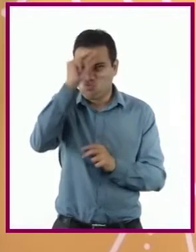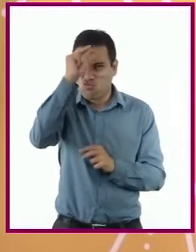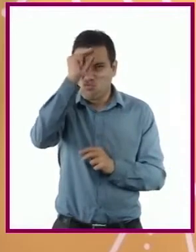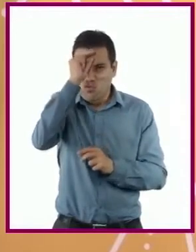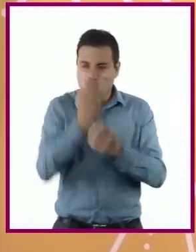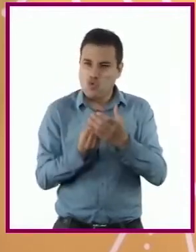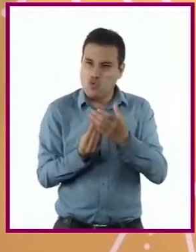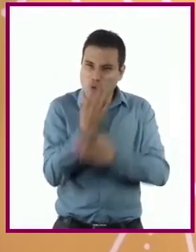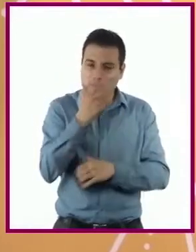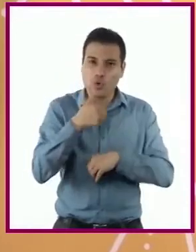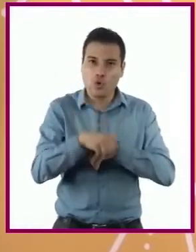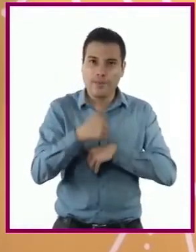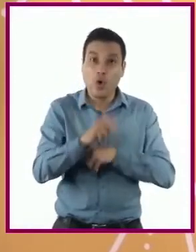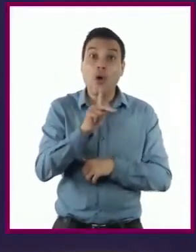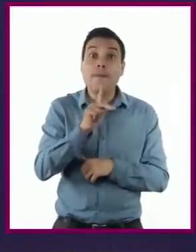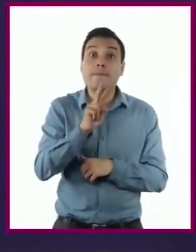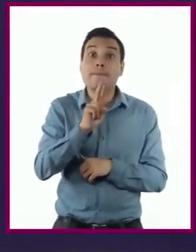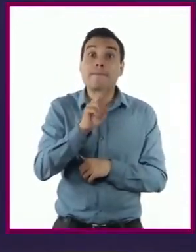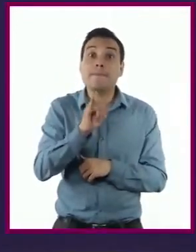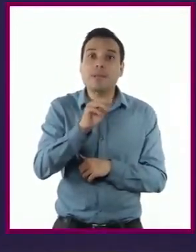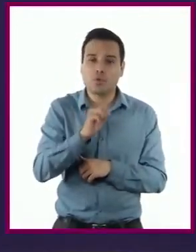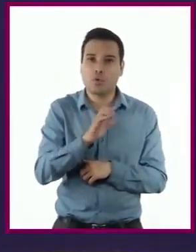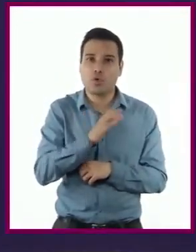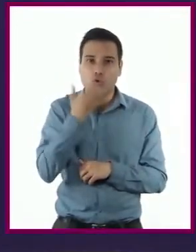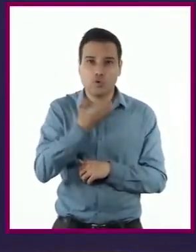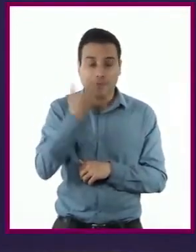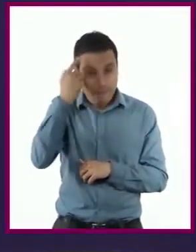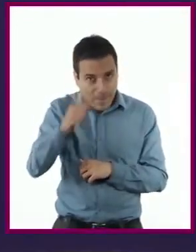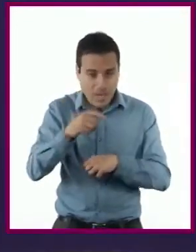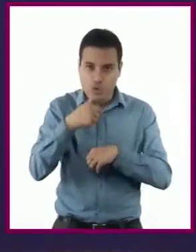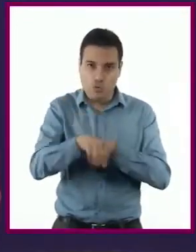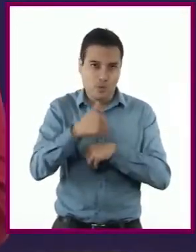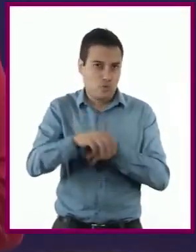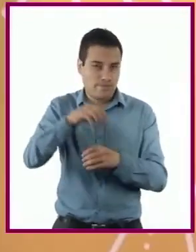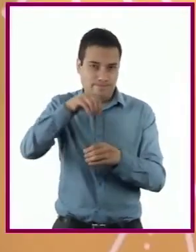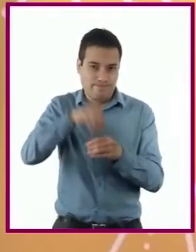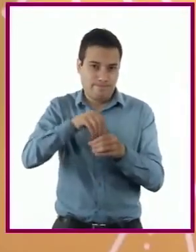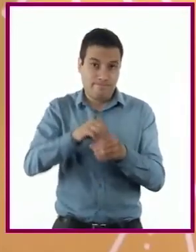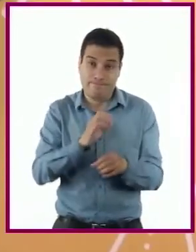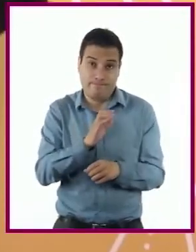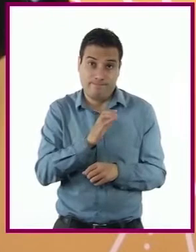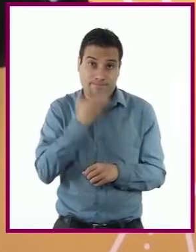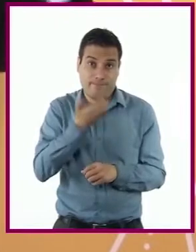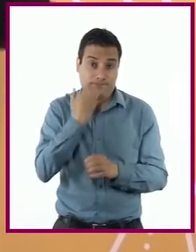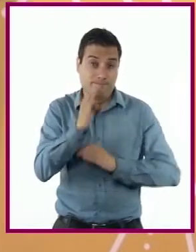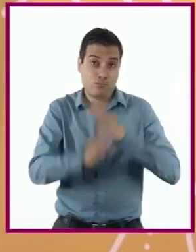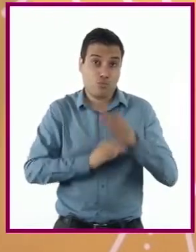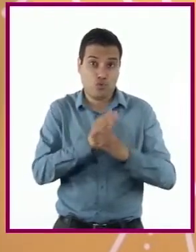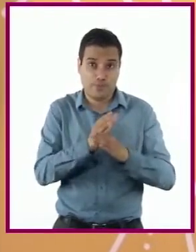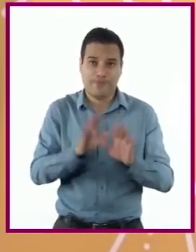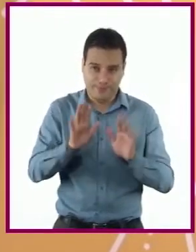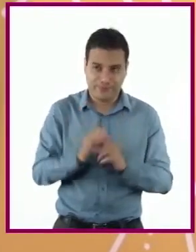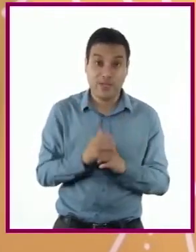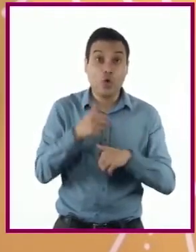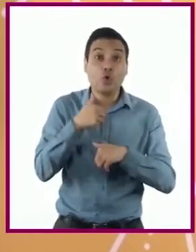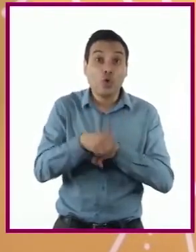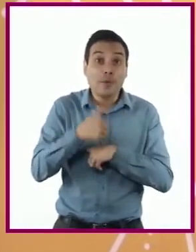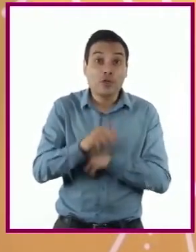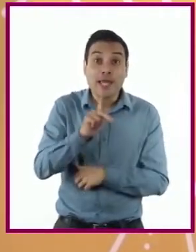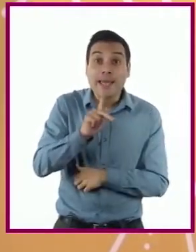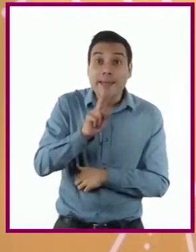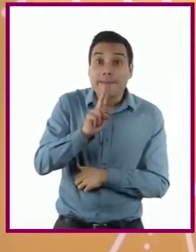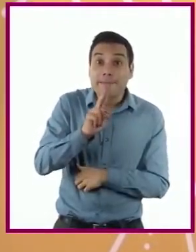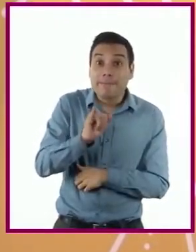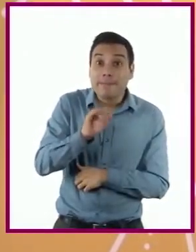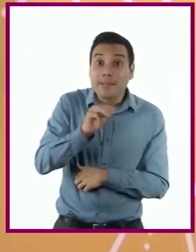primos más y más grandes para encriptar todas las bases de datos del mundo. Por cierto, los números primos que abren